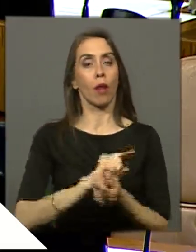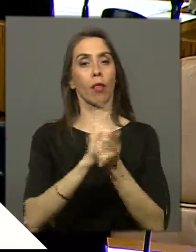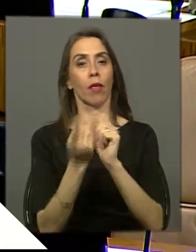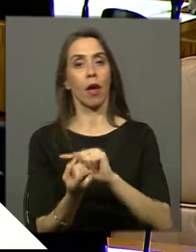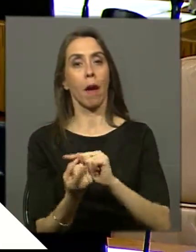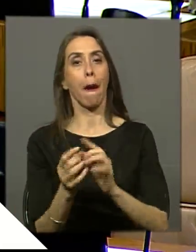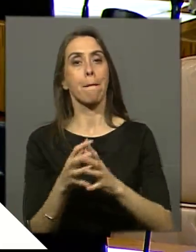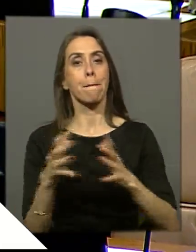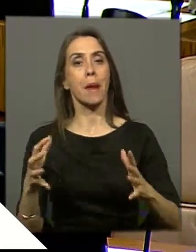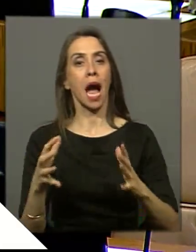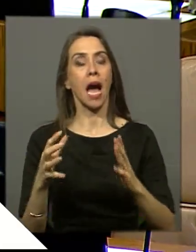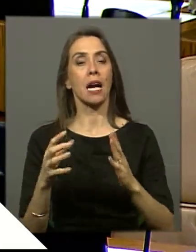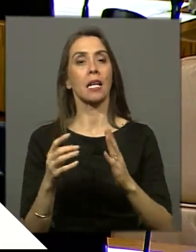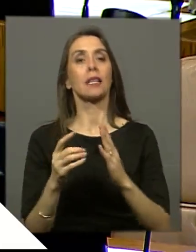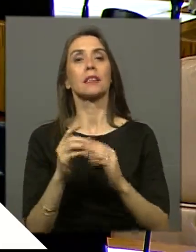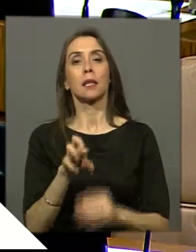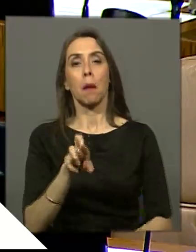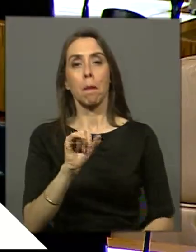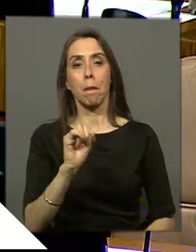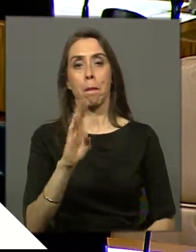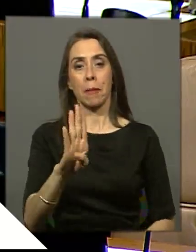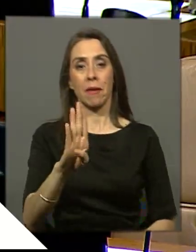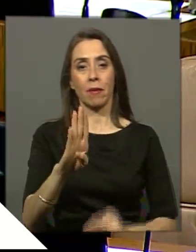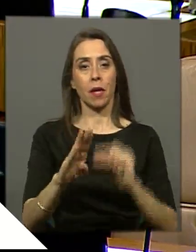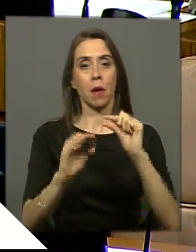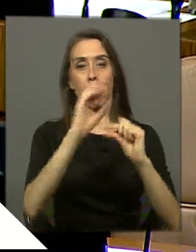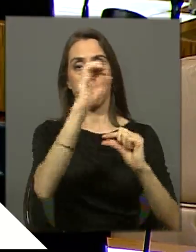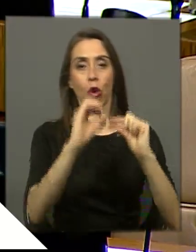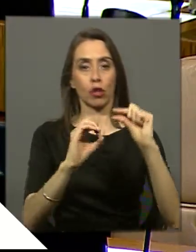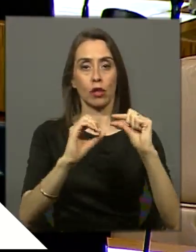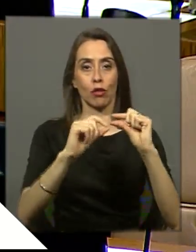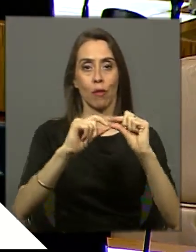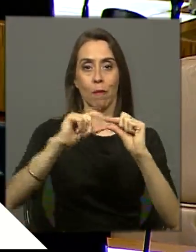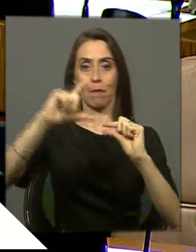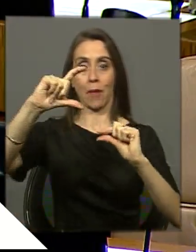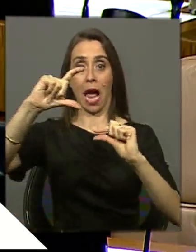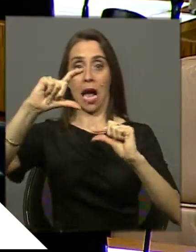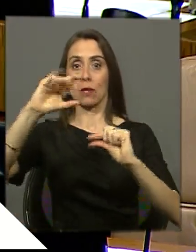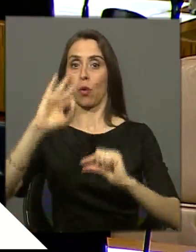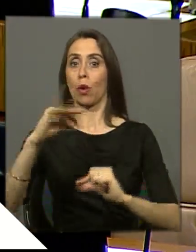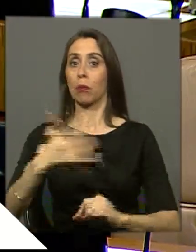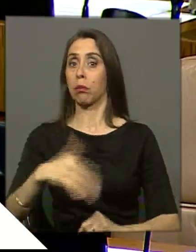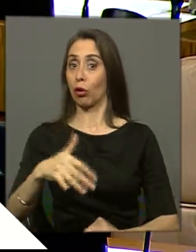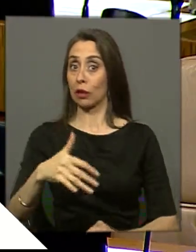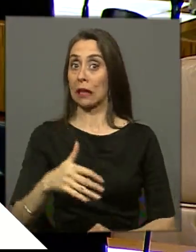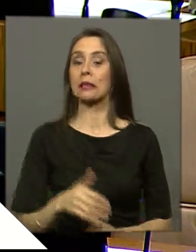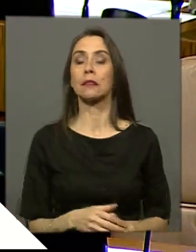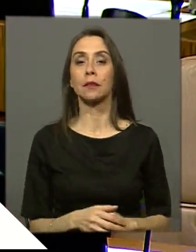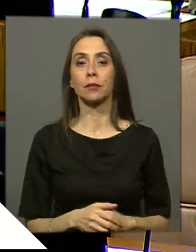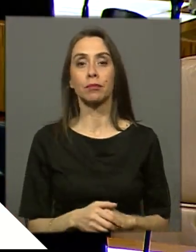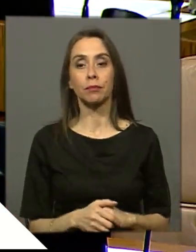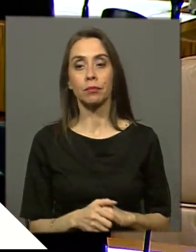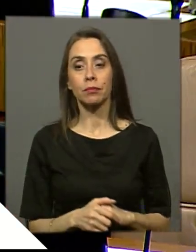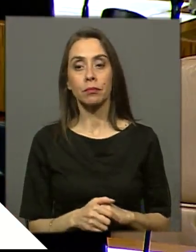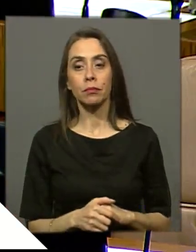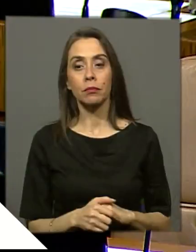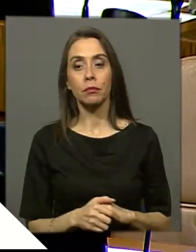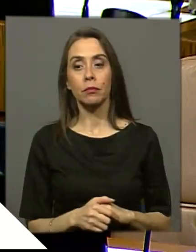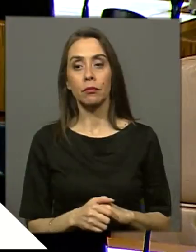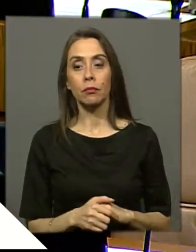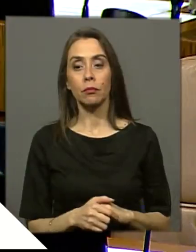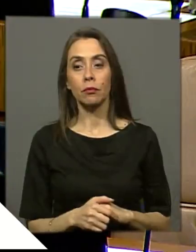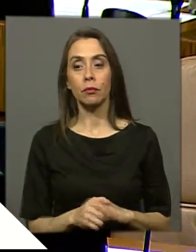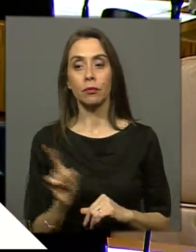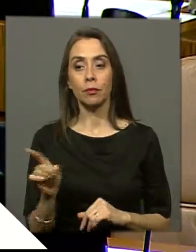mayor crecimiento del producto interno bruto son muy importantes pero nosotros sabemos como dice